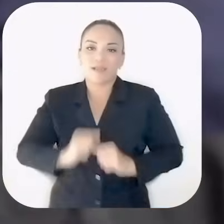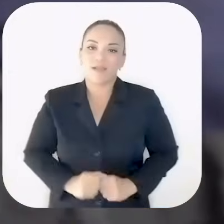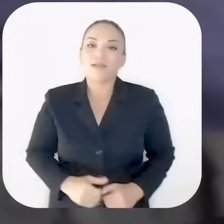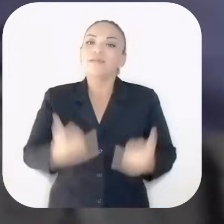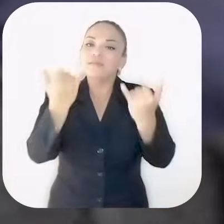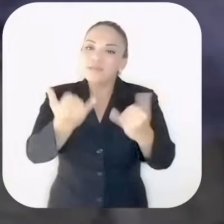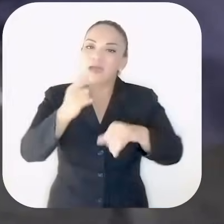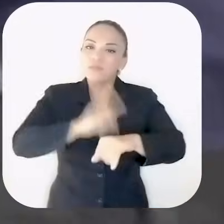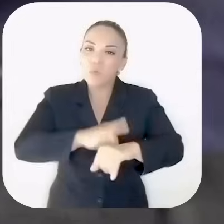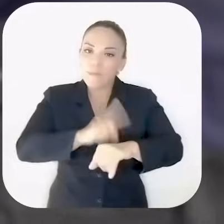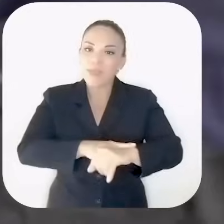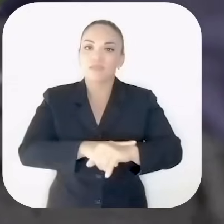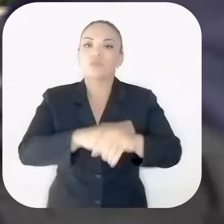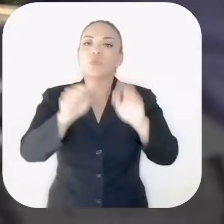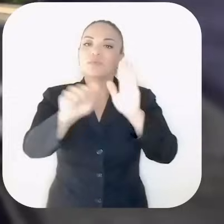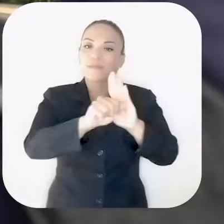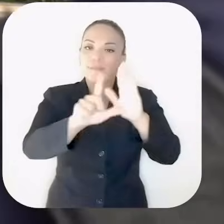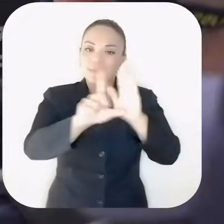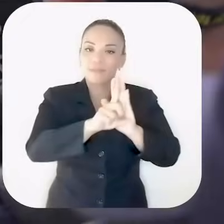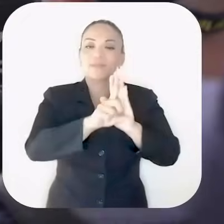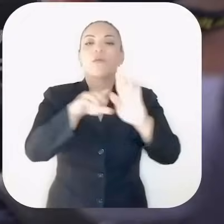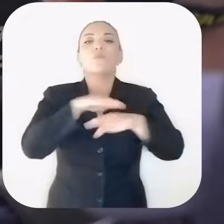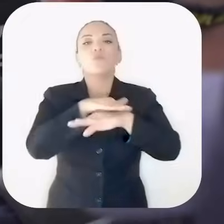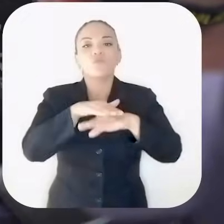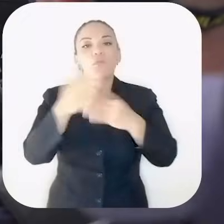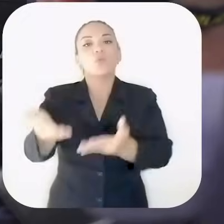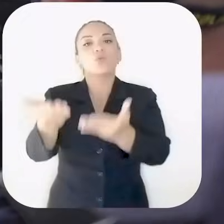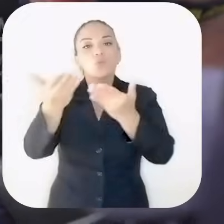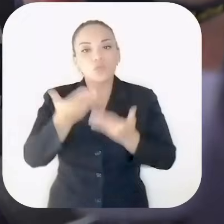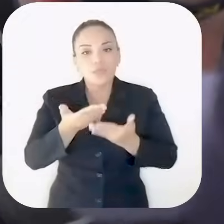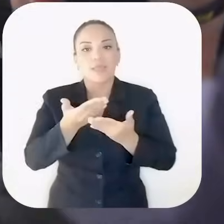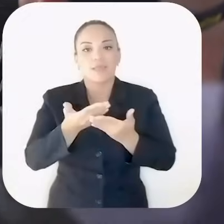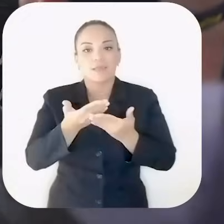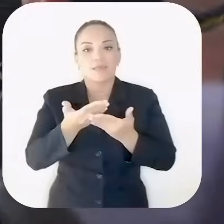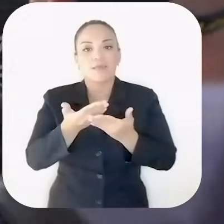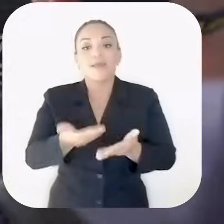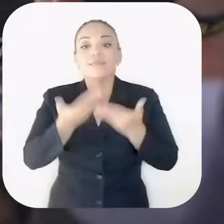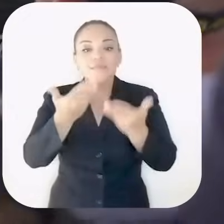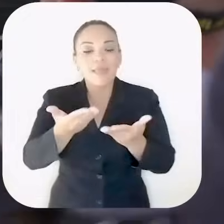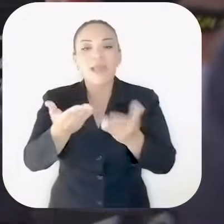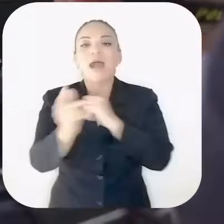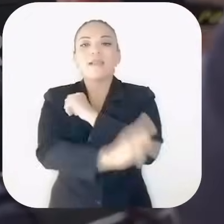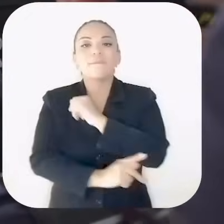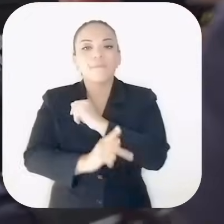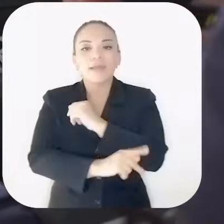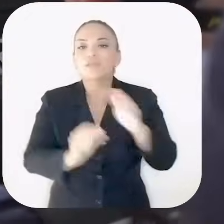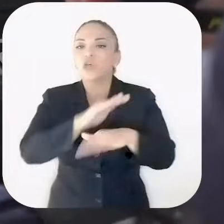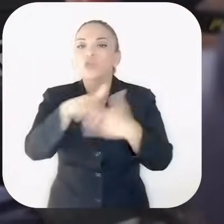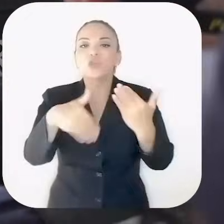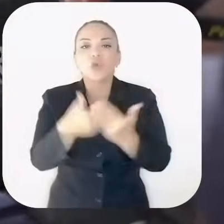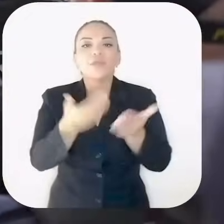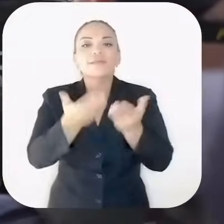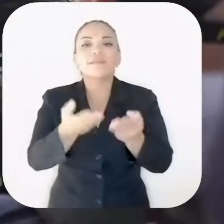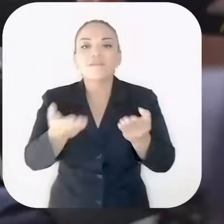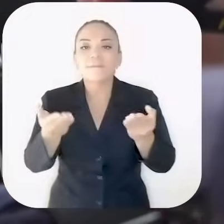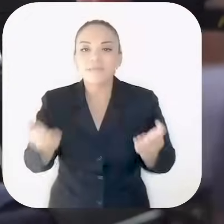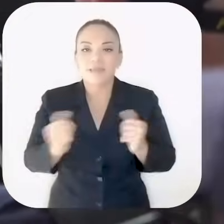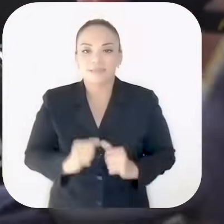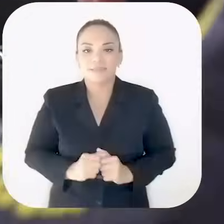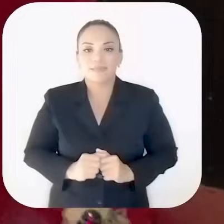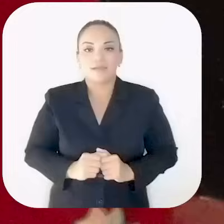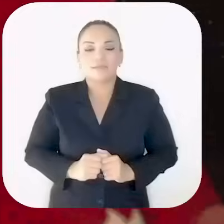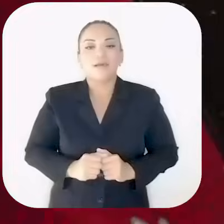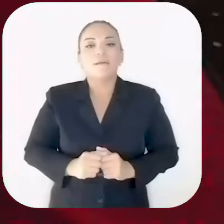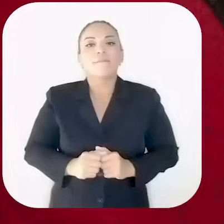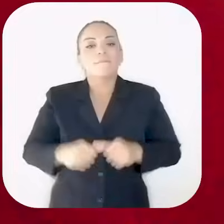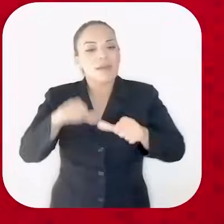que el Congreso nos dé, o le dé al país más bien, las herramientas para